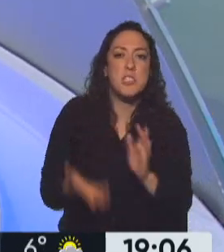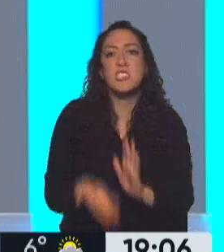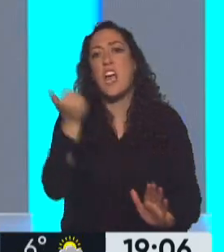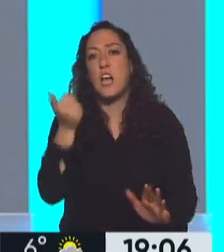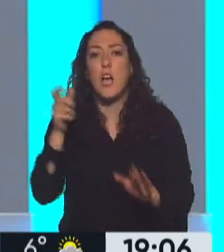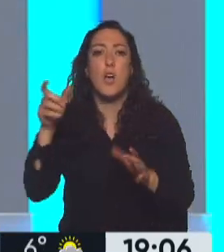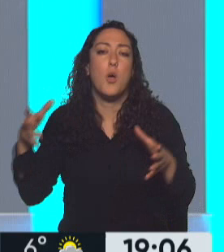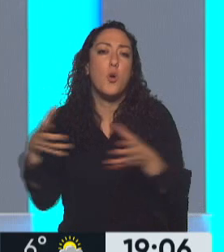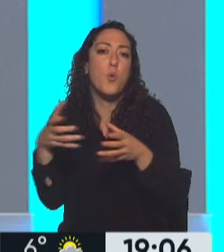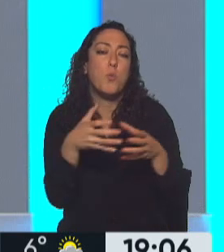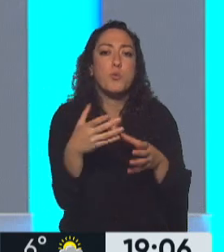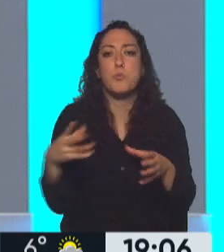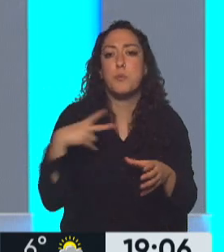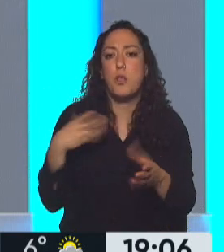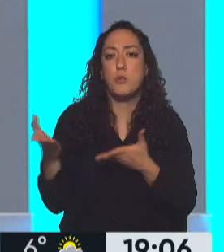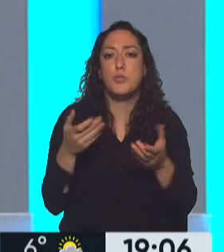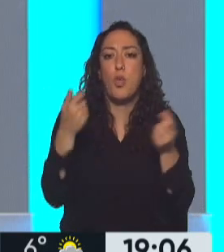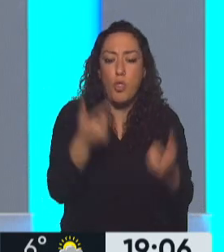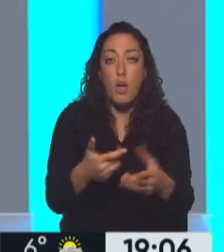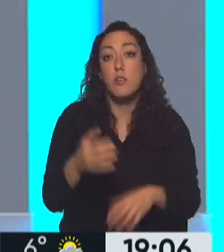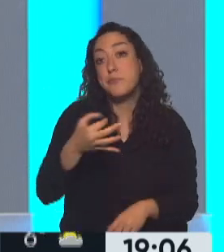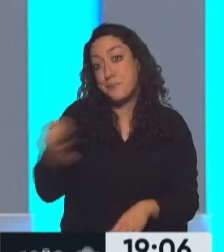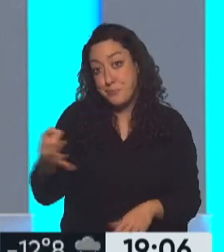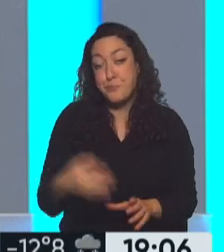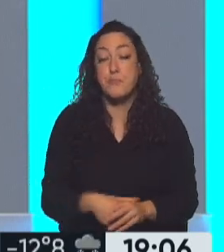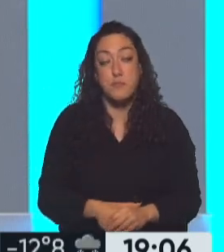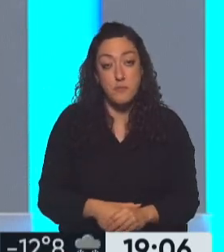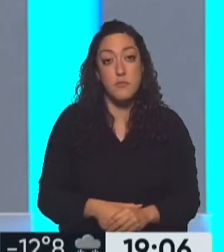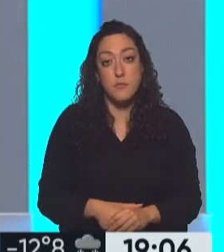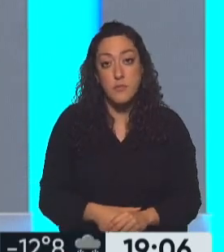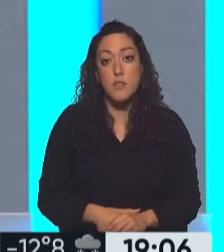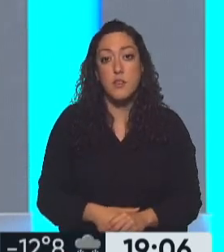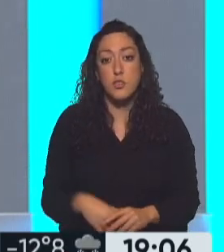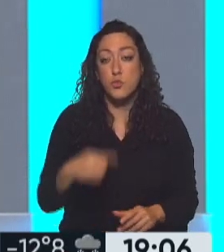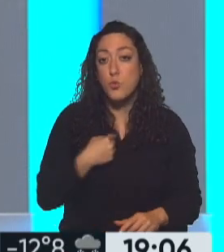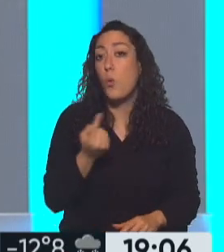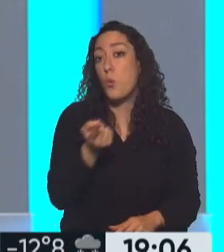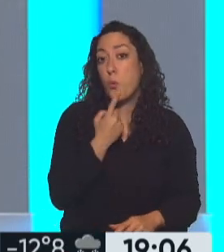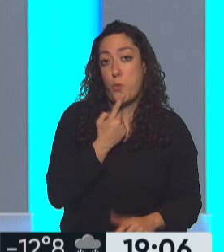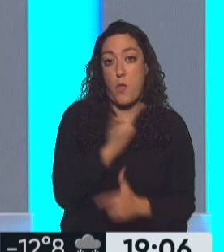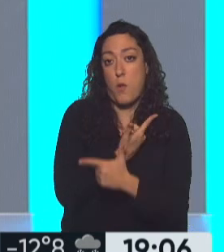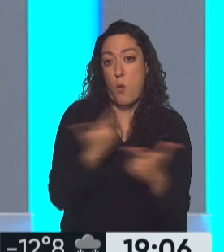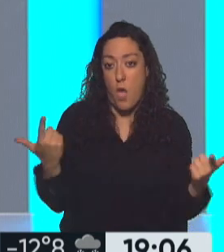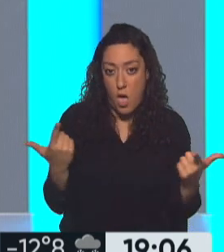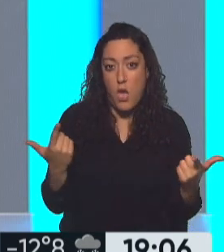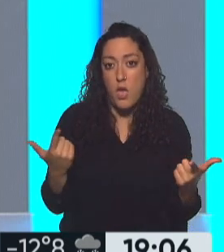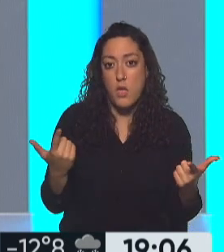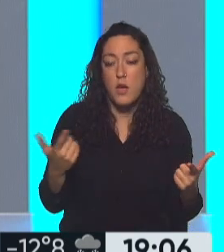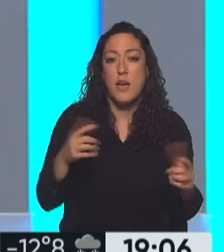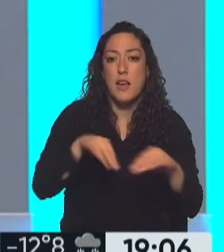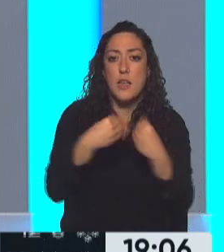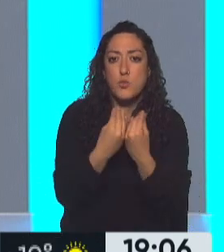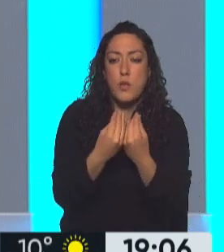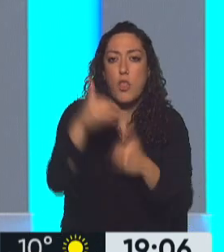privados se encarguen En todo caso de Brenda servicio no Así es bueno yo no tengo la menor duda en primer lugar que vamos a revertir los